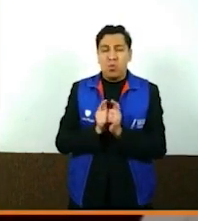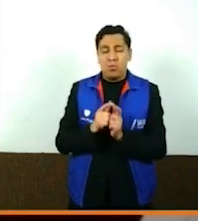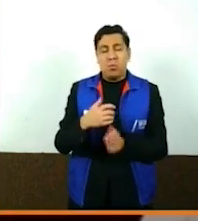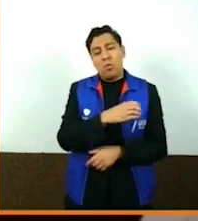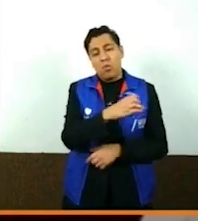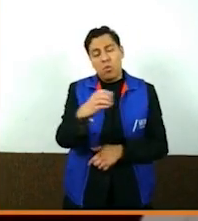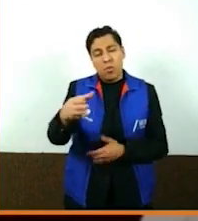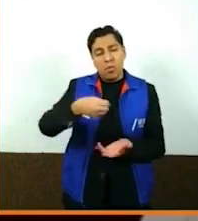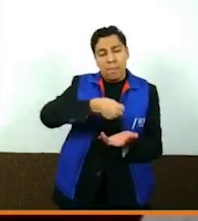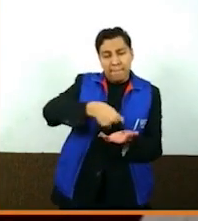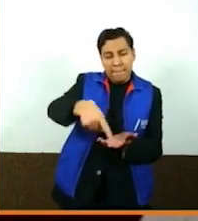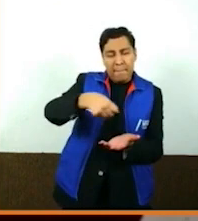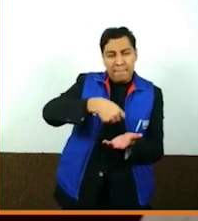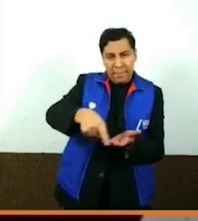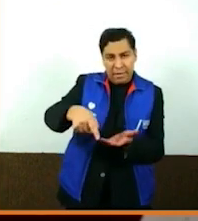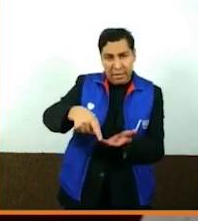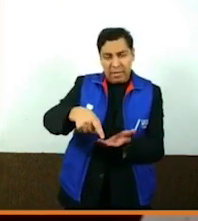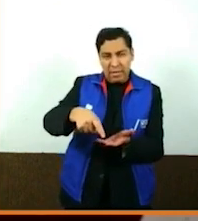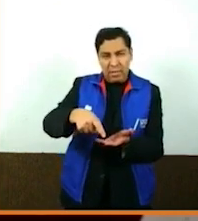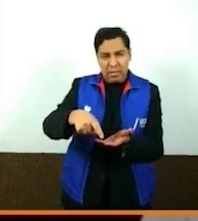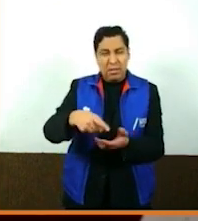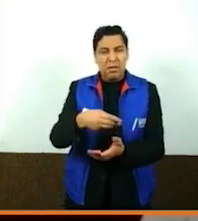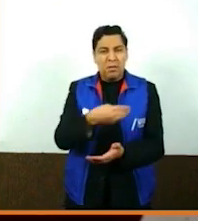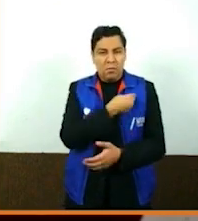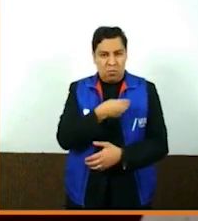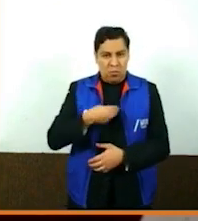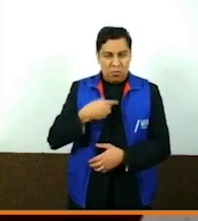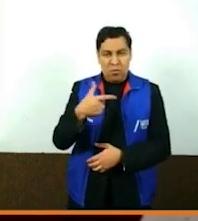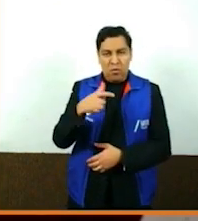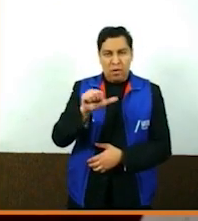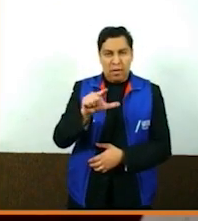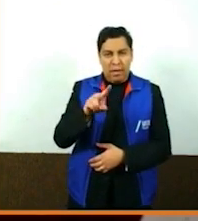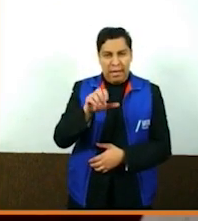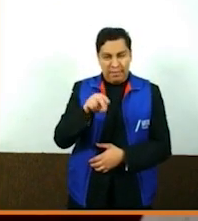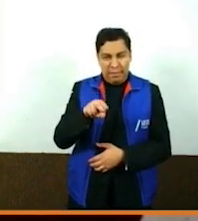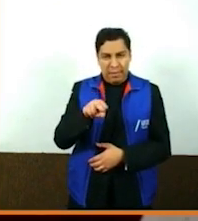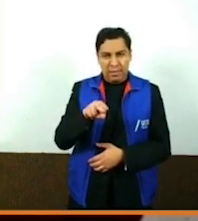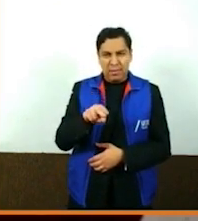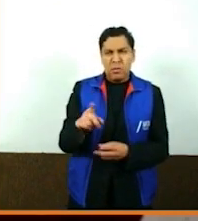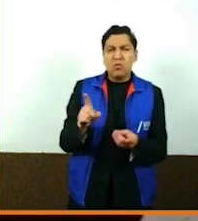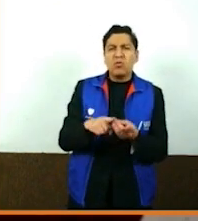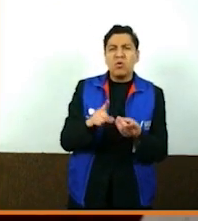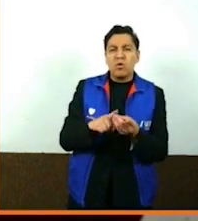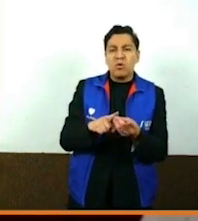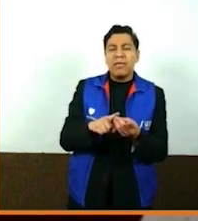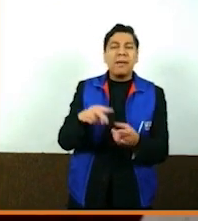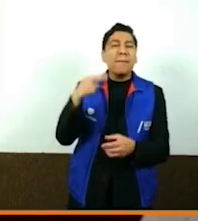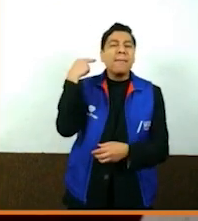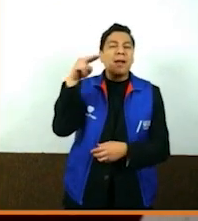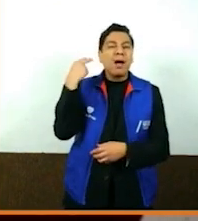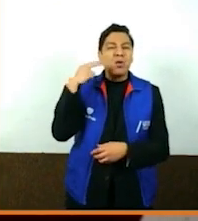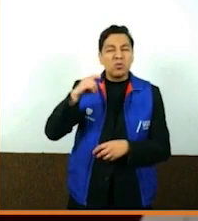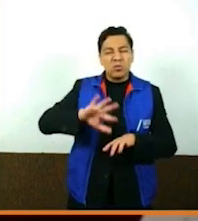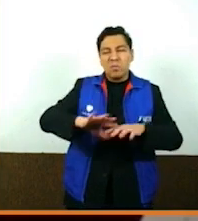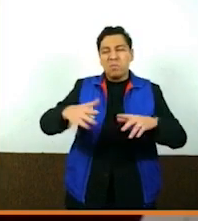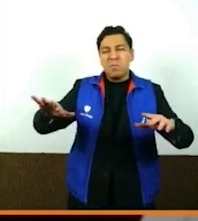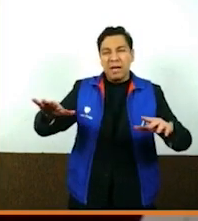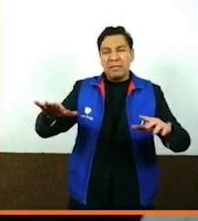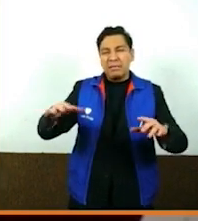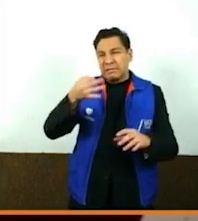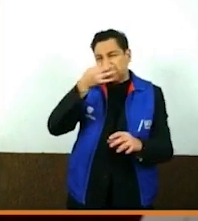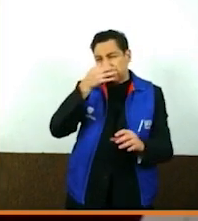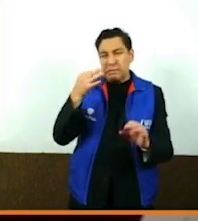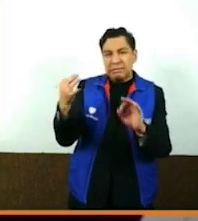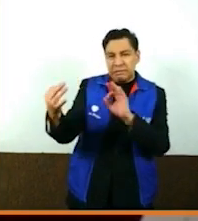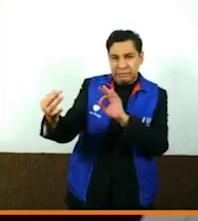agroindustrial ubicado en el municipio de Úrsulo Galván, a 35 minutos del puerto de Veracruz. Ha sido